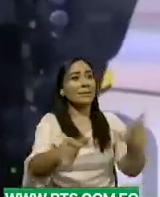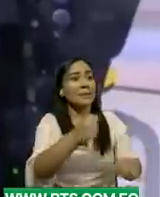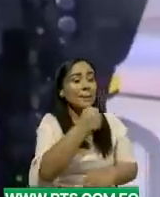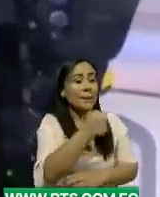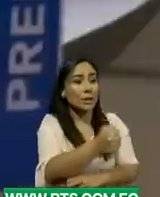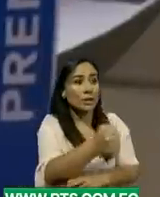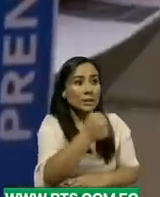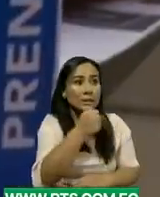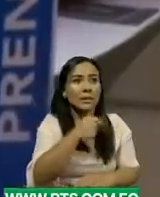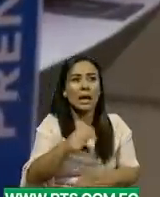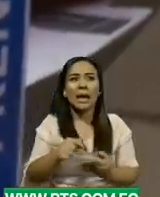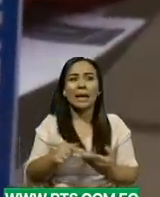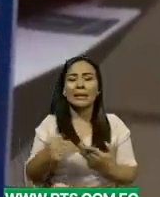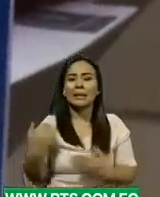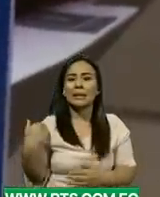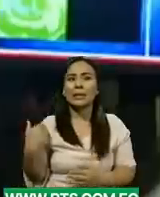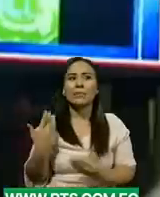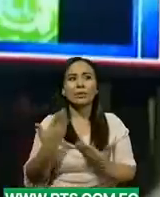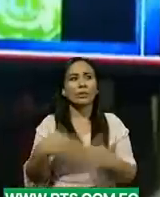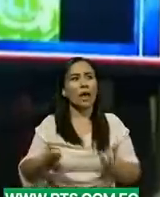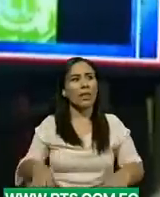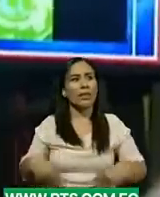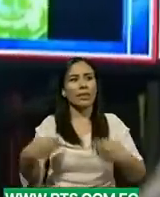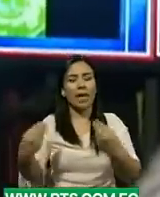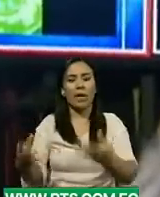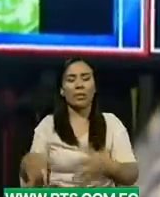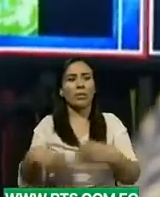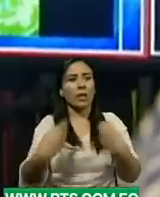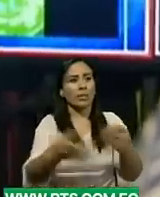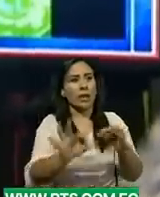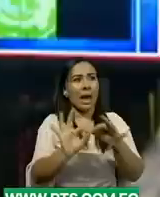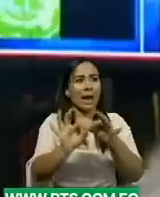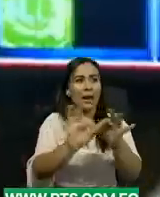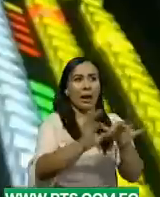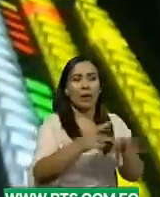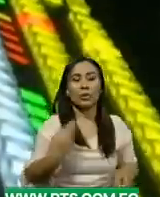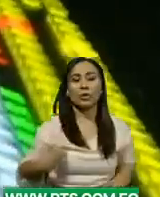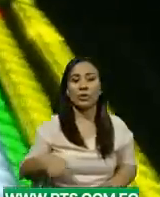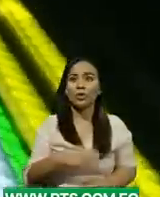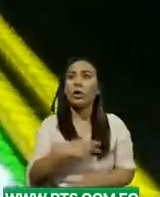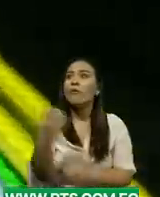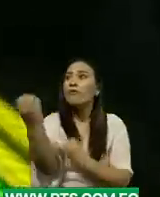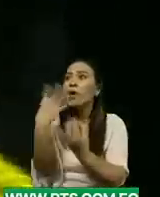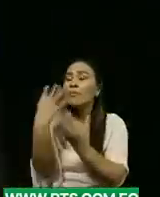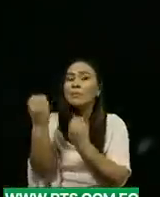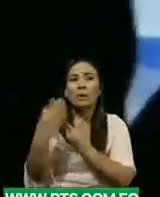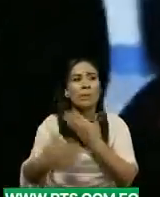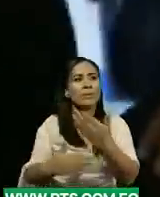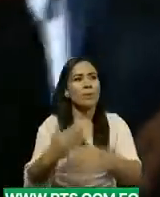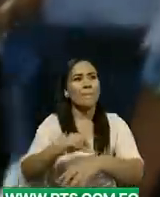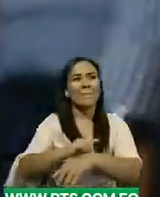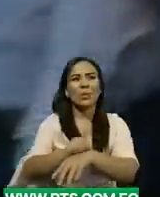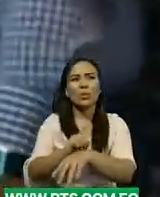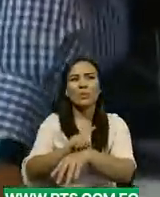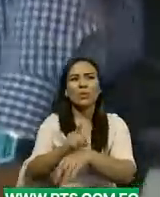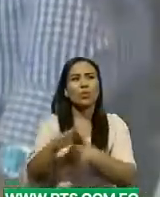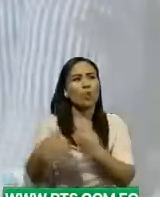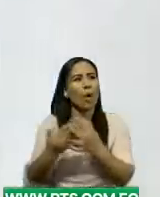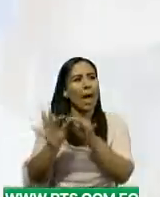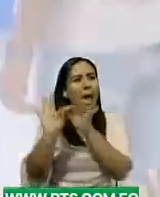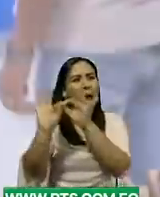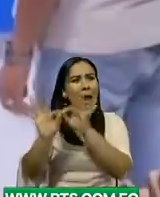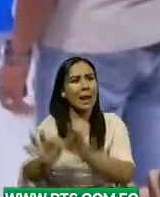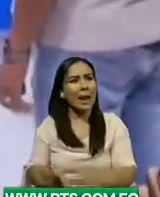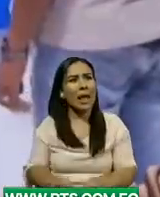televidentes. Tenemos ya todo listo y obviamente pues le vamos a llevar la información que se va generando minuto a minuto. Por eso nosotros los